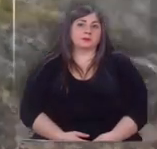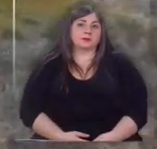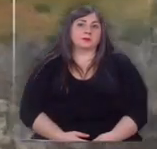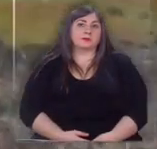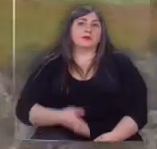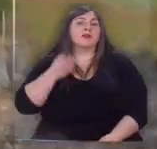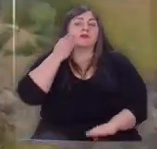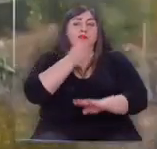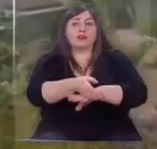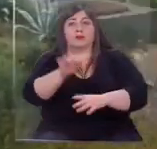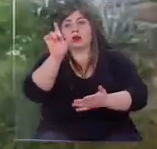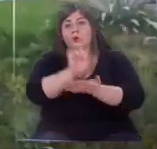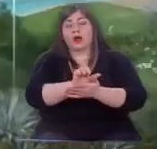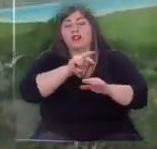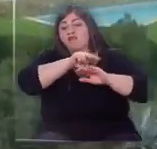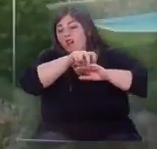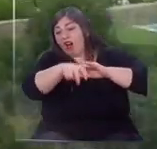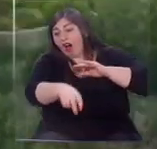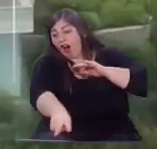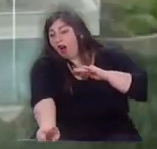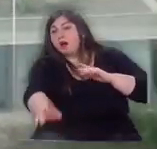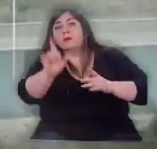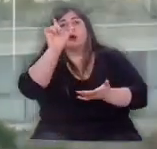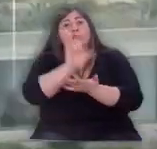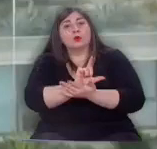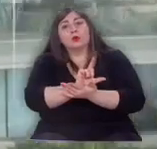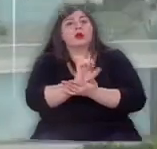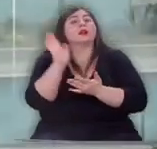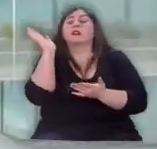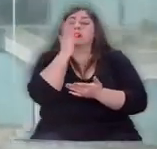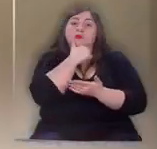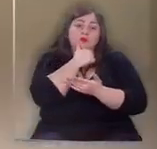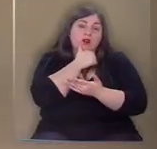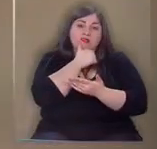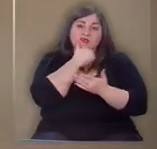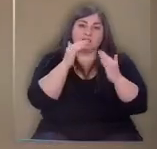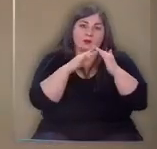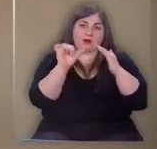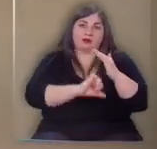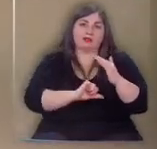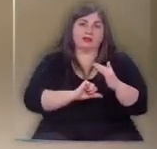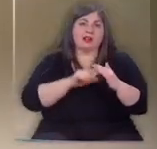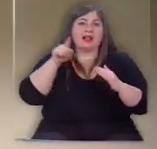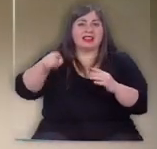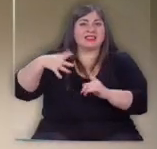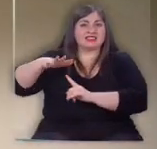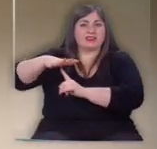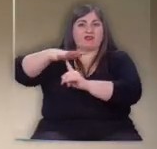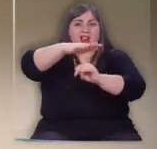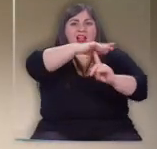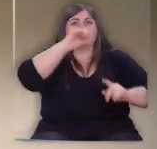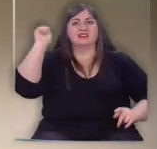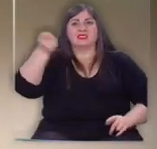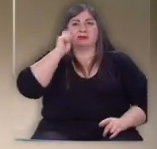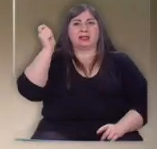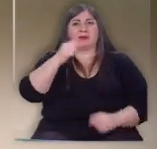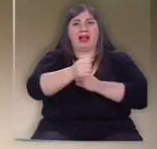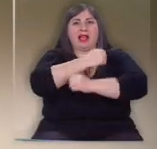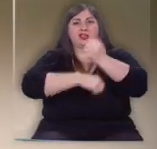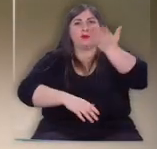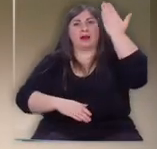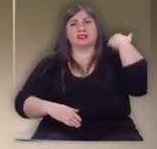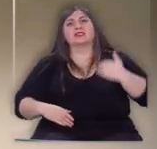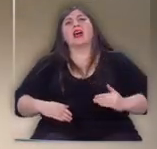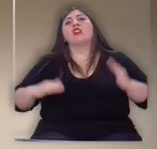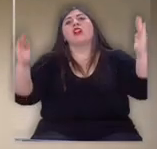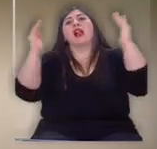pasamos por la zona, bajamos a una zona que no había cuarentena. Este vuelo corresponde a septiembre del año pasado. Fue en la